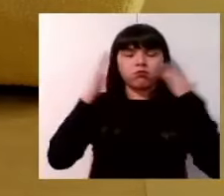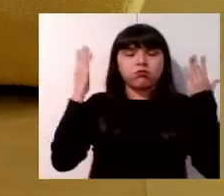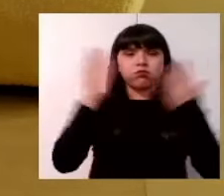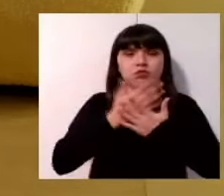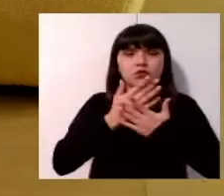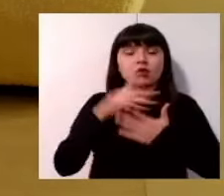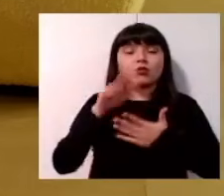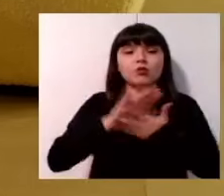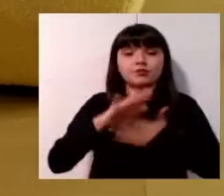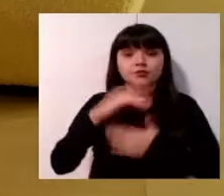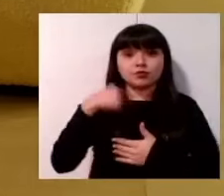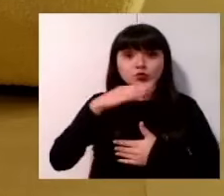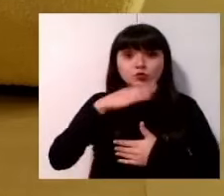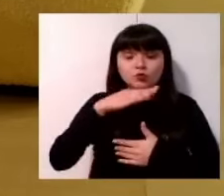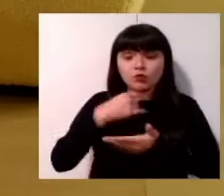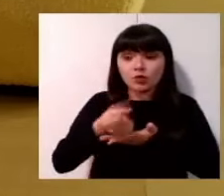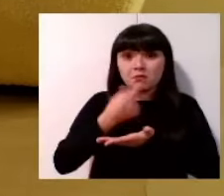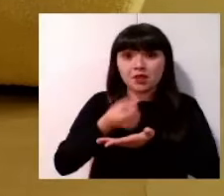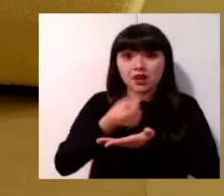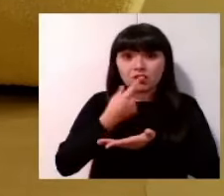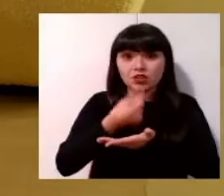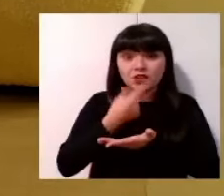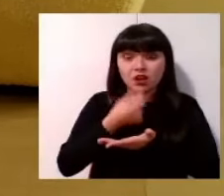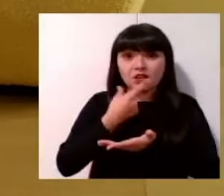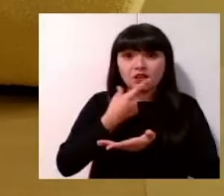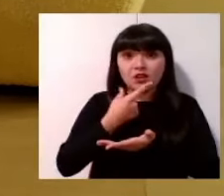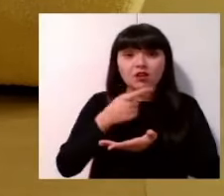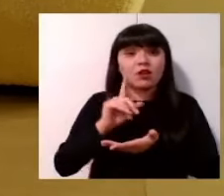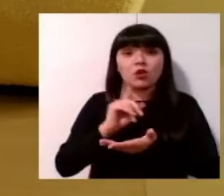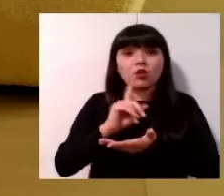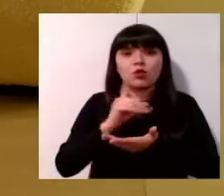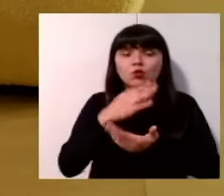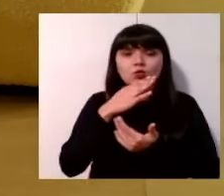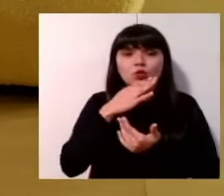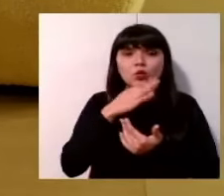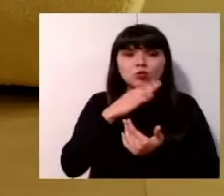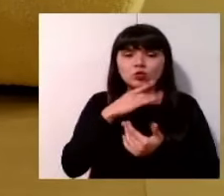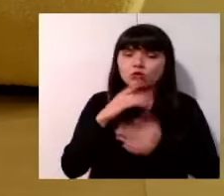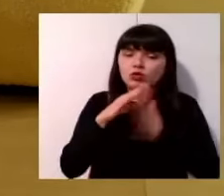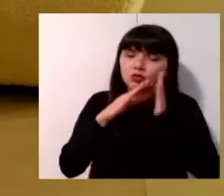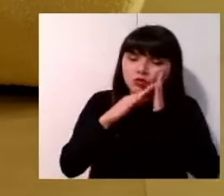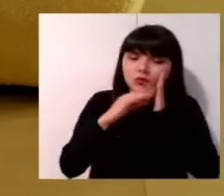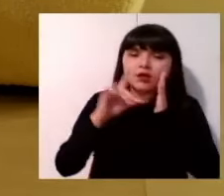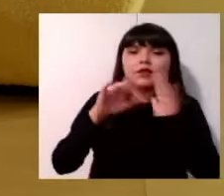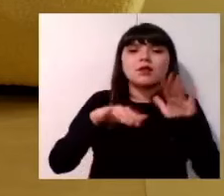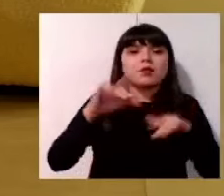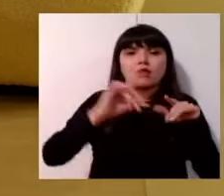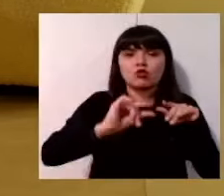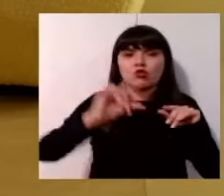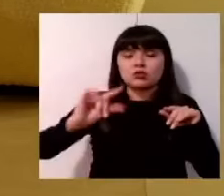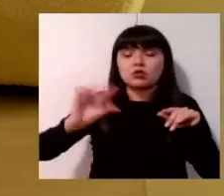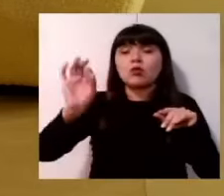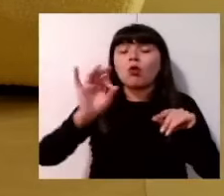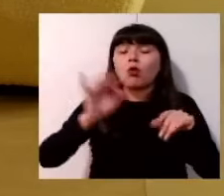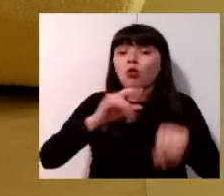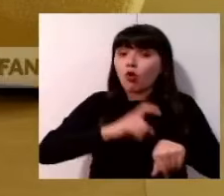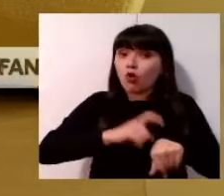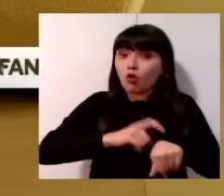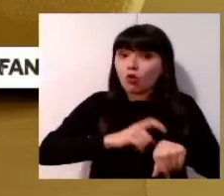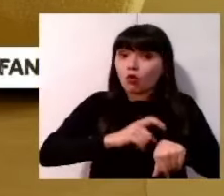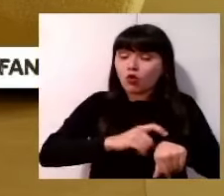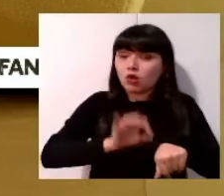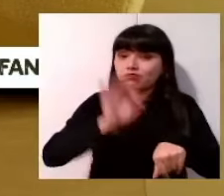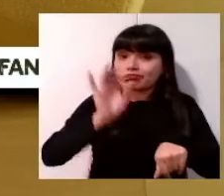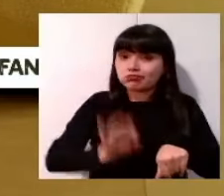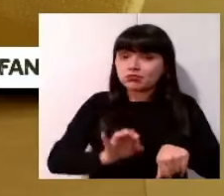la melatonina y no la ocupa, no tanto por la dosis, sino que más bien por el horario en que se indica, uno puede alterar,